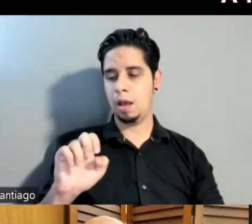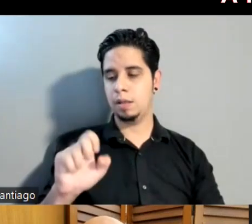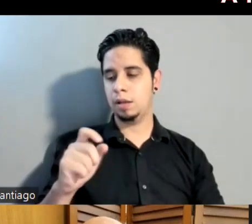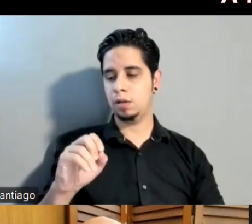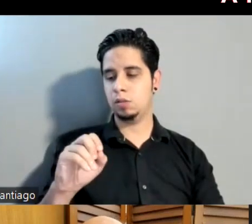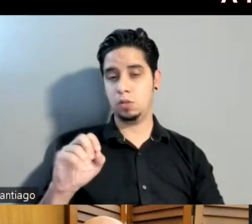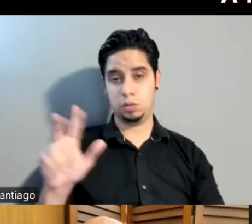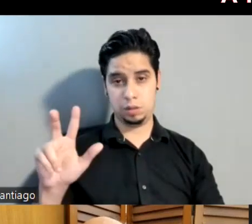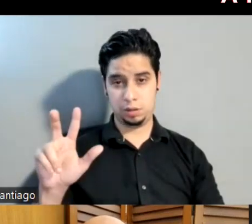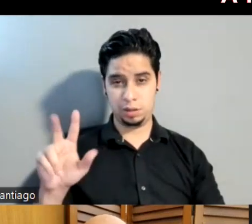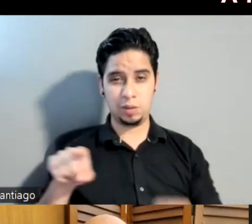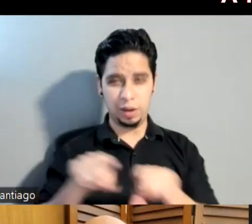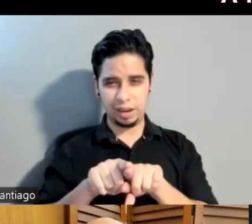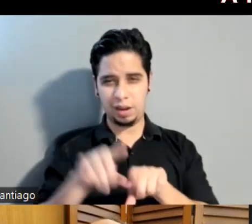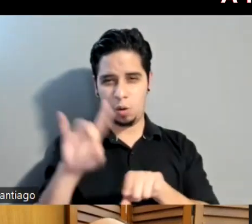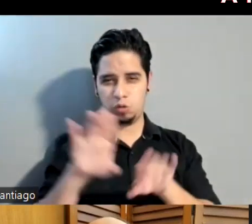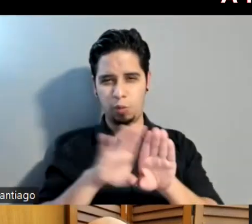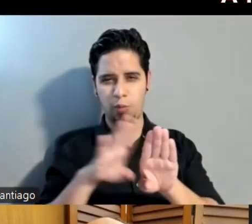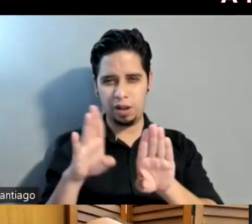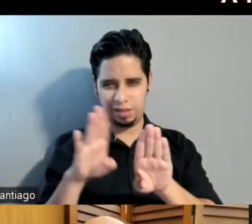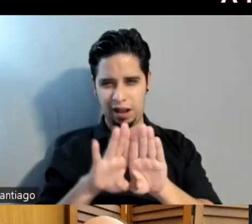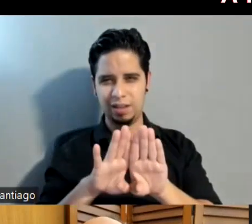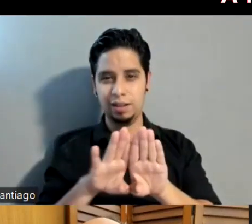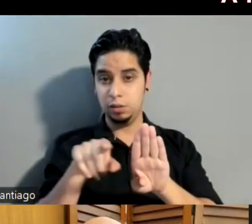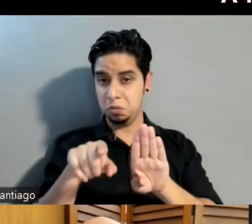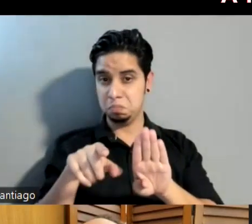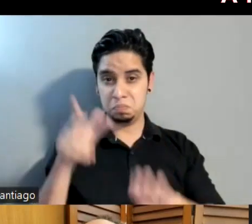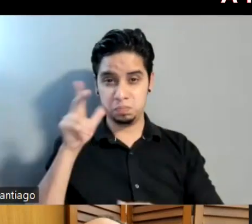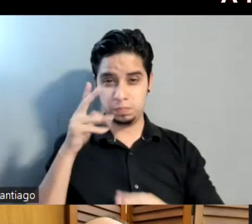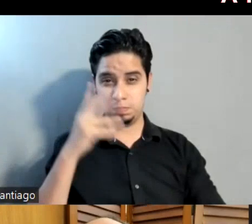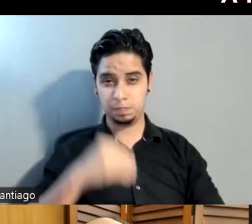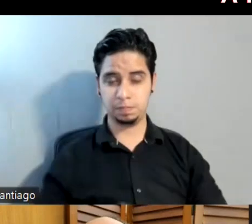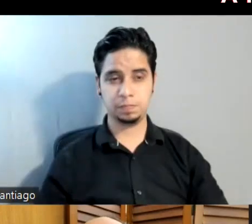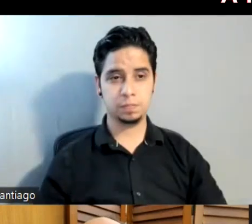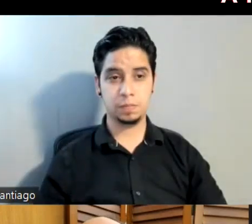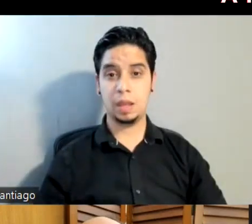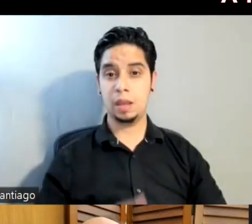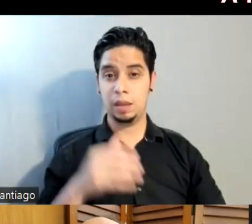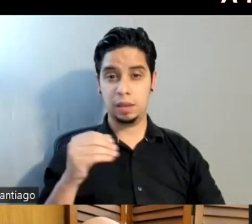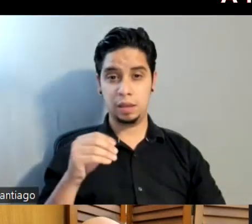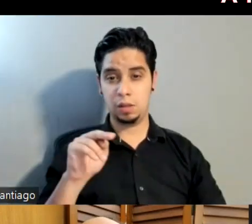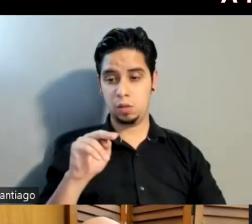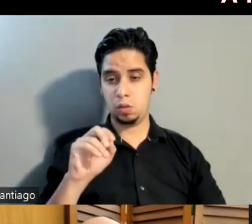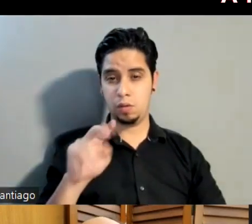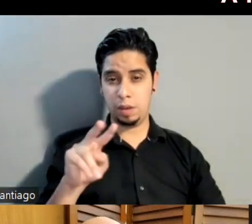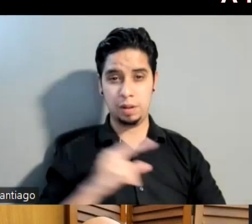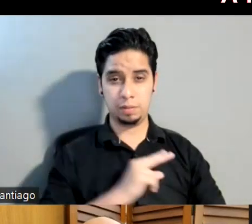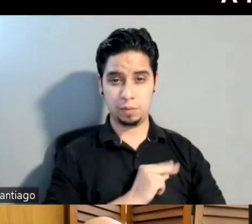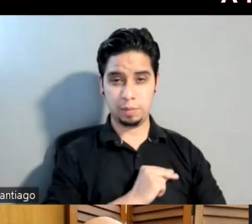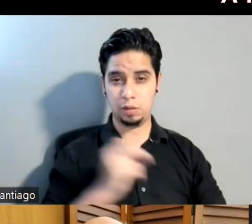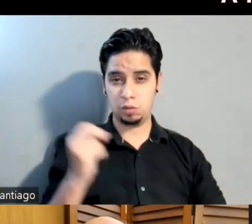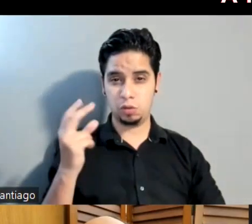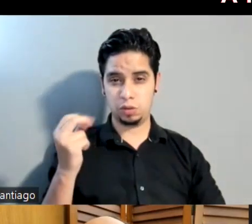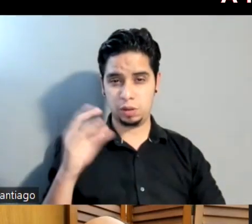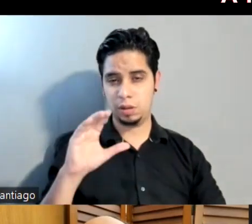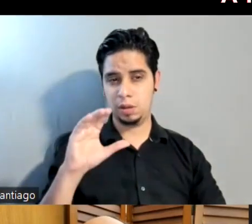como en el Ocho Puertas. Vamos a ver eso suena bonito. Y entonces, noviembre 12, igual a las 8 de la noche, Carla